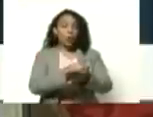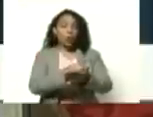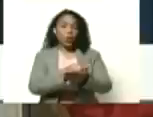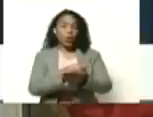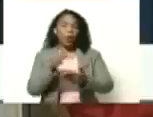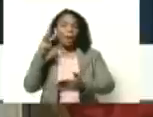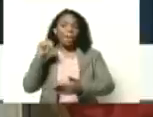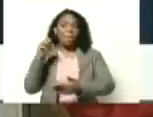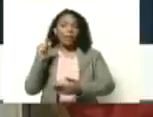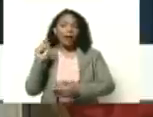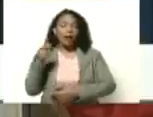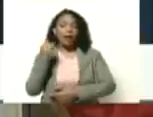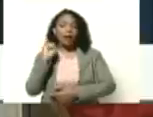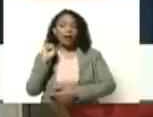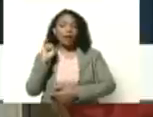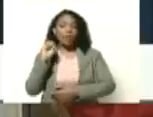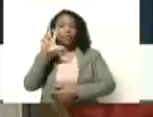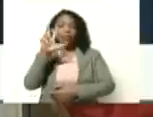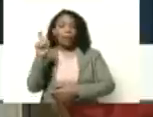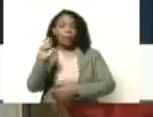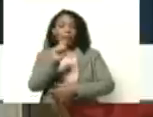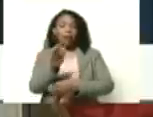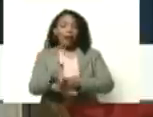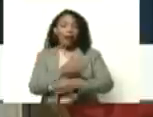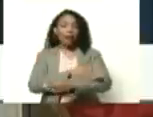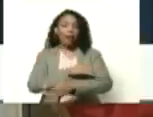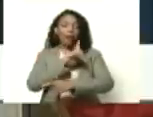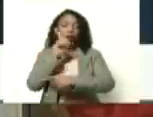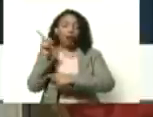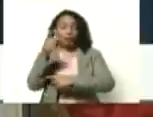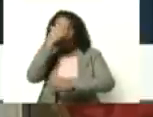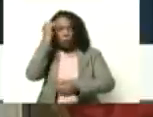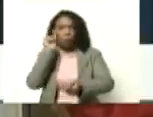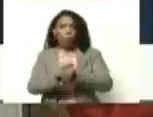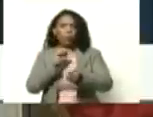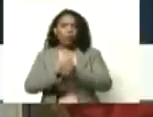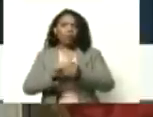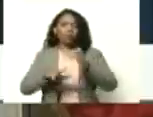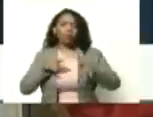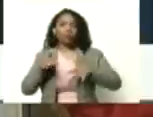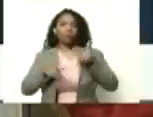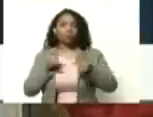maggi kumar tres meses antes de este brutal hecho